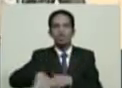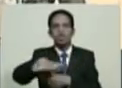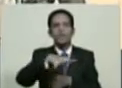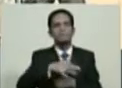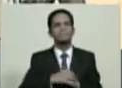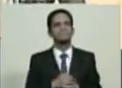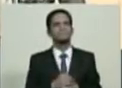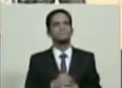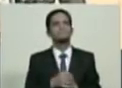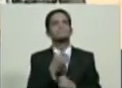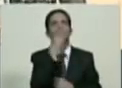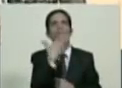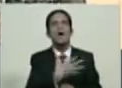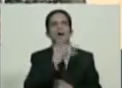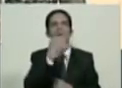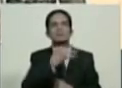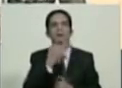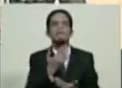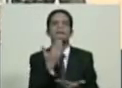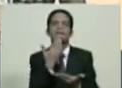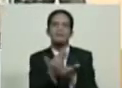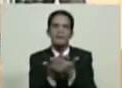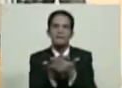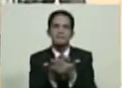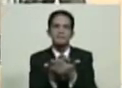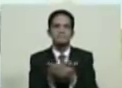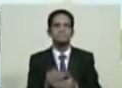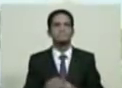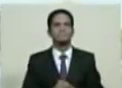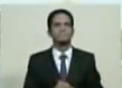zuliana. Buenas tardes y muchas gracias.